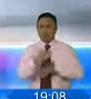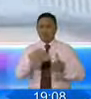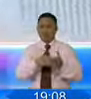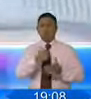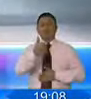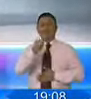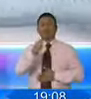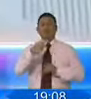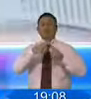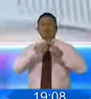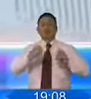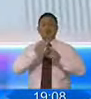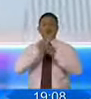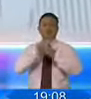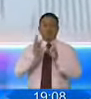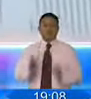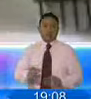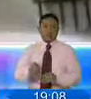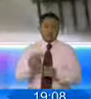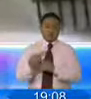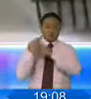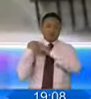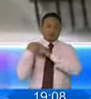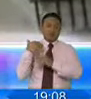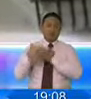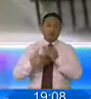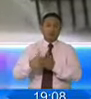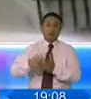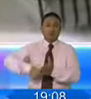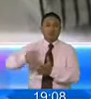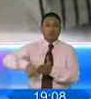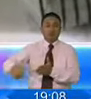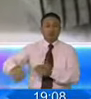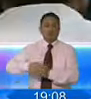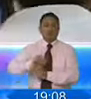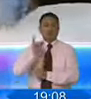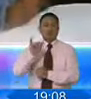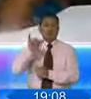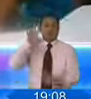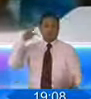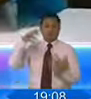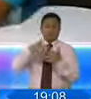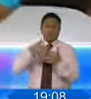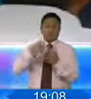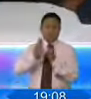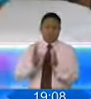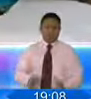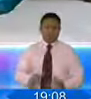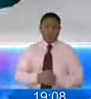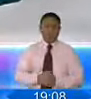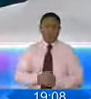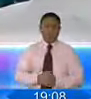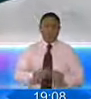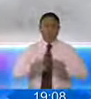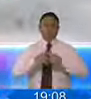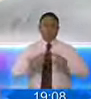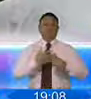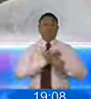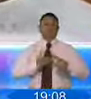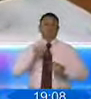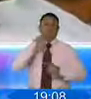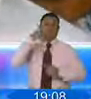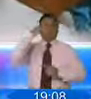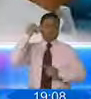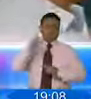10 exfuncionarios encargados de los procesos de contratación de las sabatinas, hicieron que, por ejemplo, el exmandatario Rafael